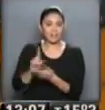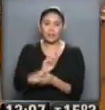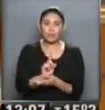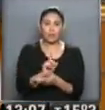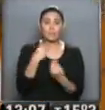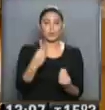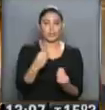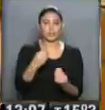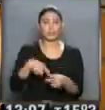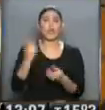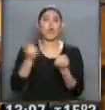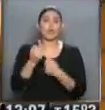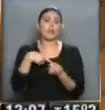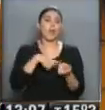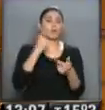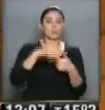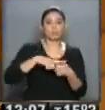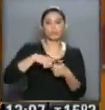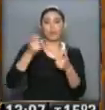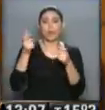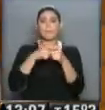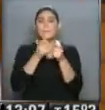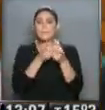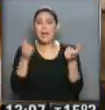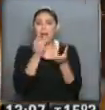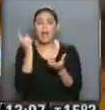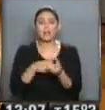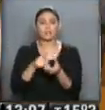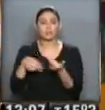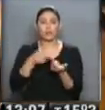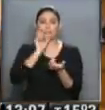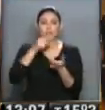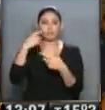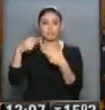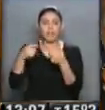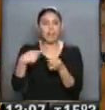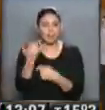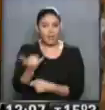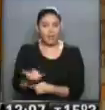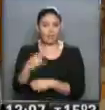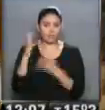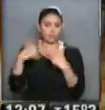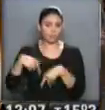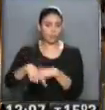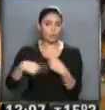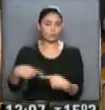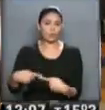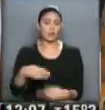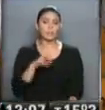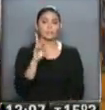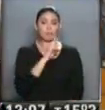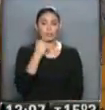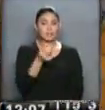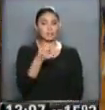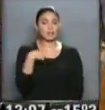locales. El auto, el trapito, los panchos, la gaseosa. Claro. El negocio va a seguir funcionando. Incluso no sé qué les parece a ustedes, ¿no? Pero mi sensación ayer cuando